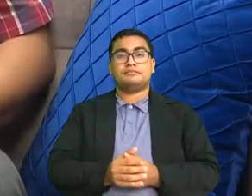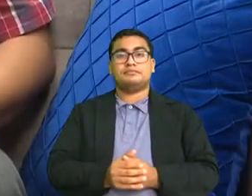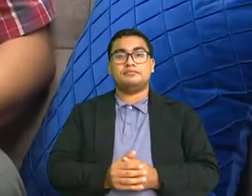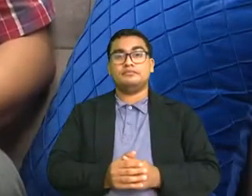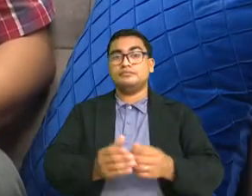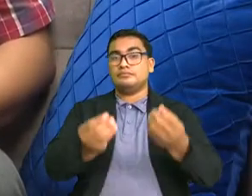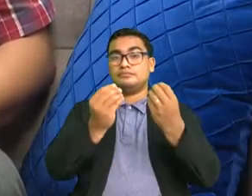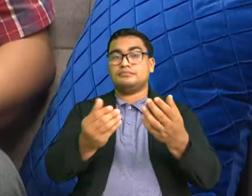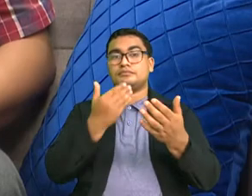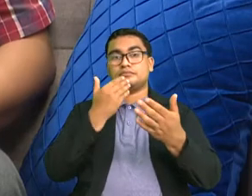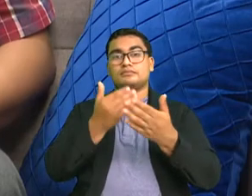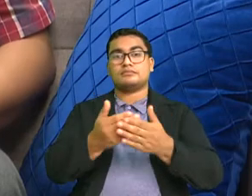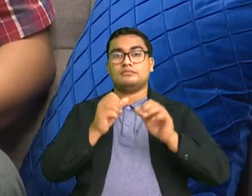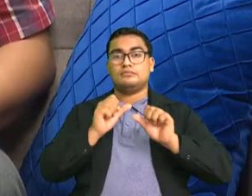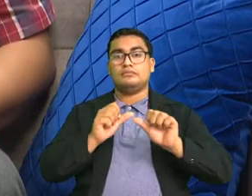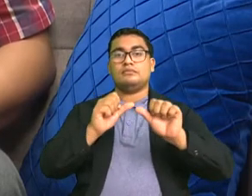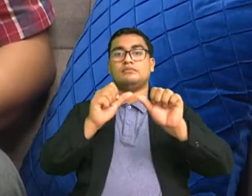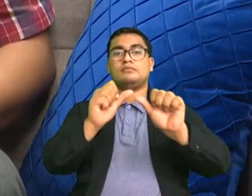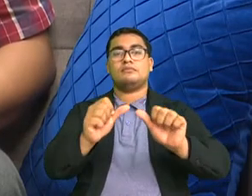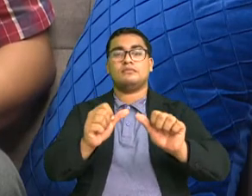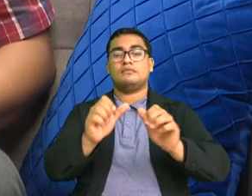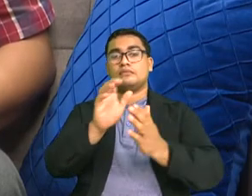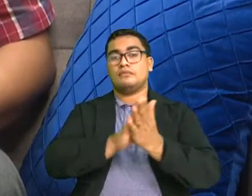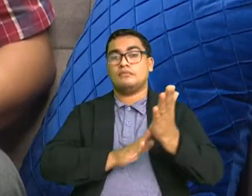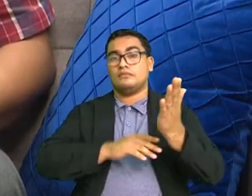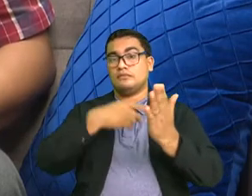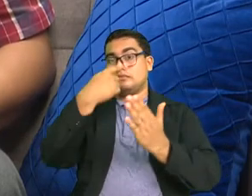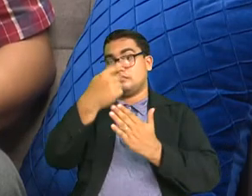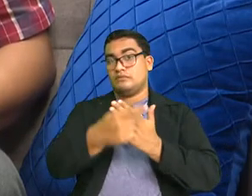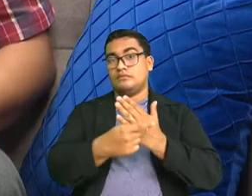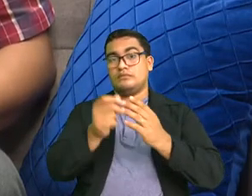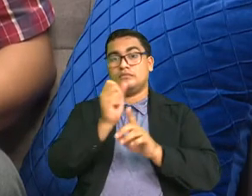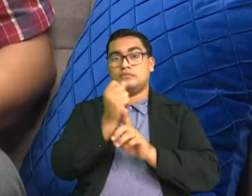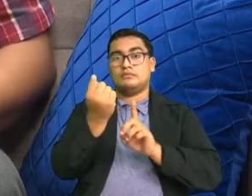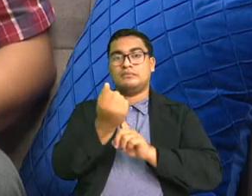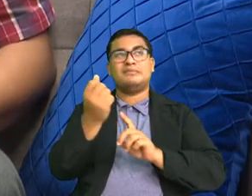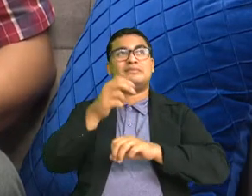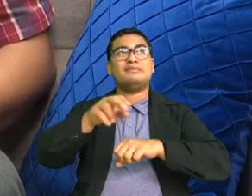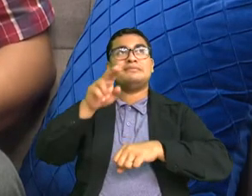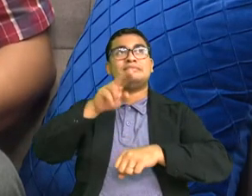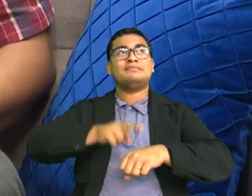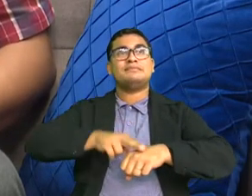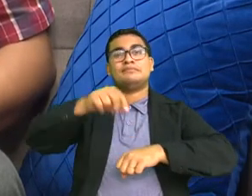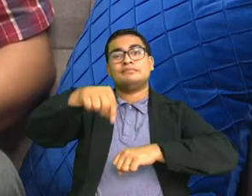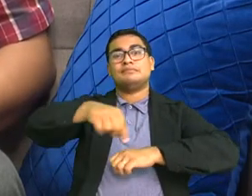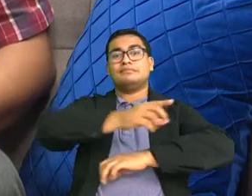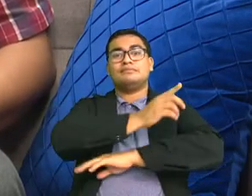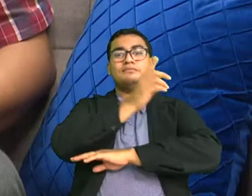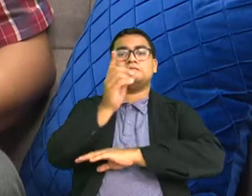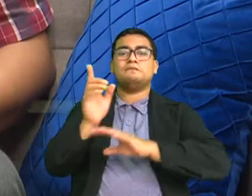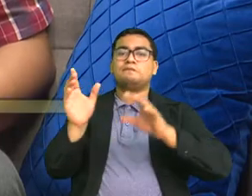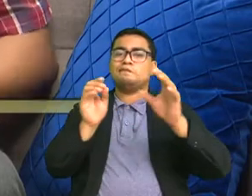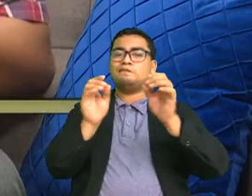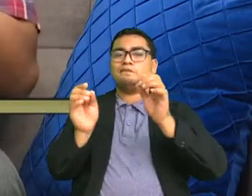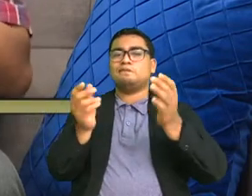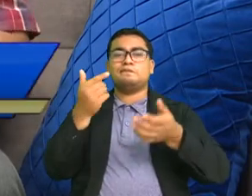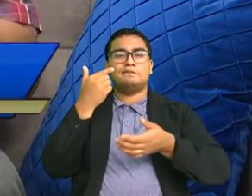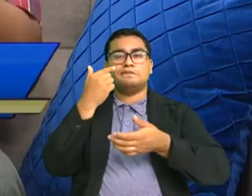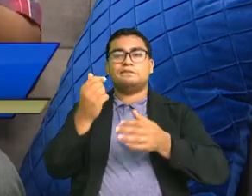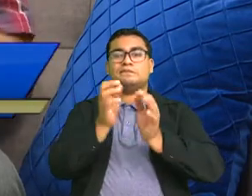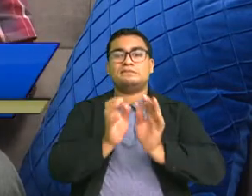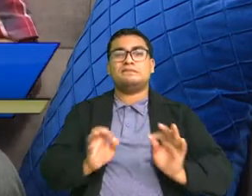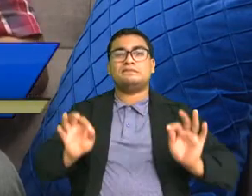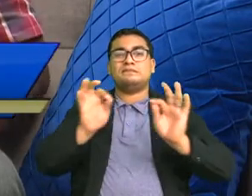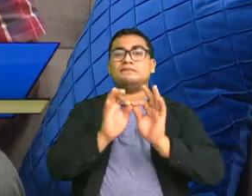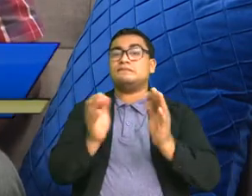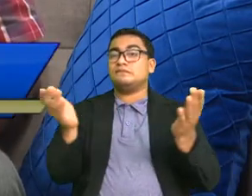muchísimas gracias por continuar acompañando en su programa desde el parlamento o en la conversación que nos ayude a entender precisamente la importancia de la implementación